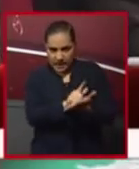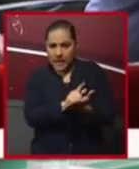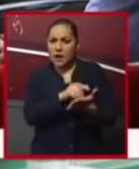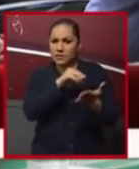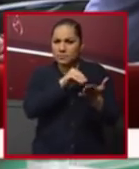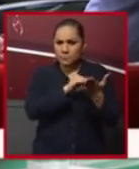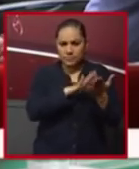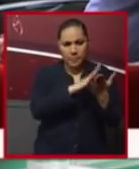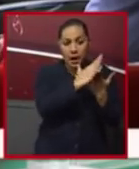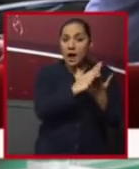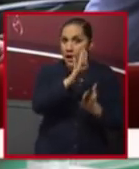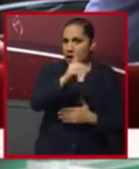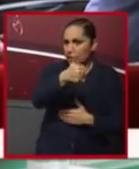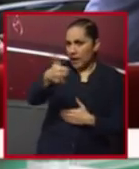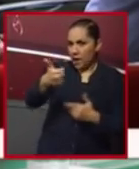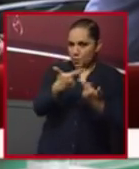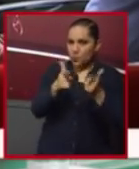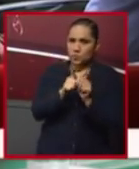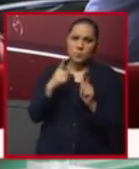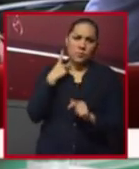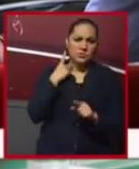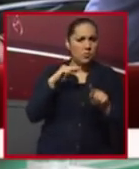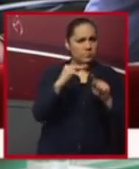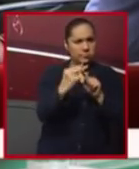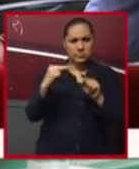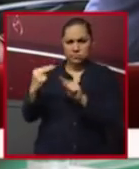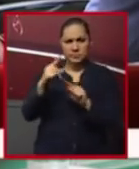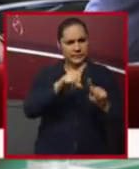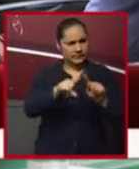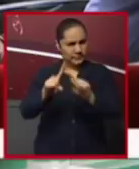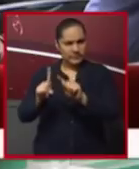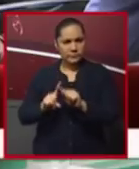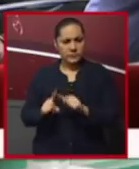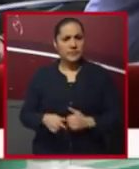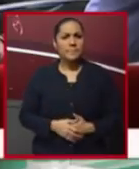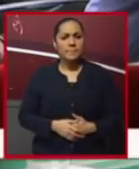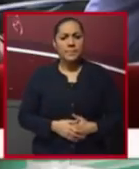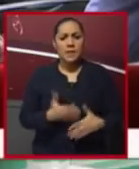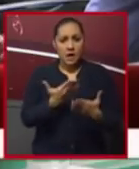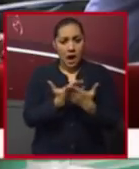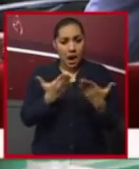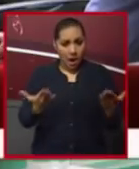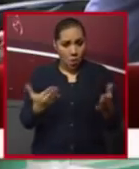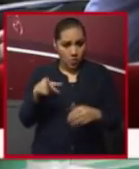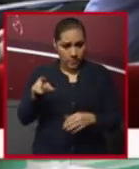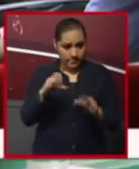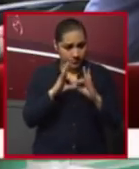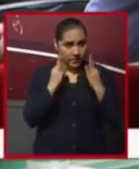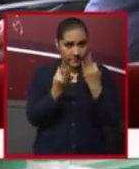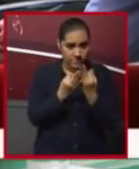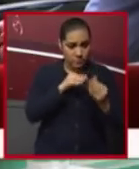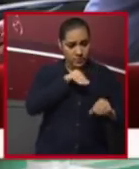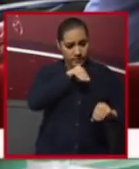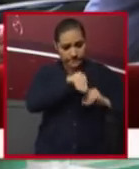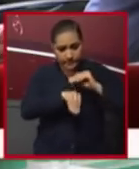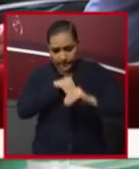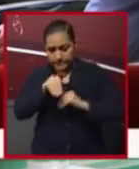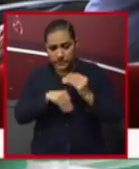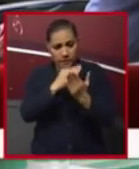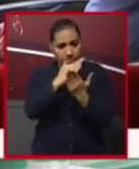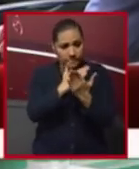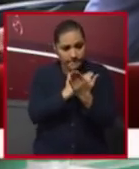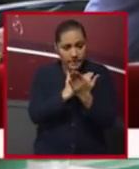Por supuesto que tenemos desconfianza que el sistema que están armando sea solo para perpetuarse en el